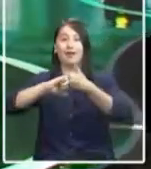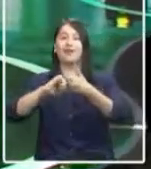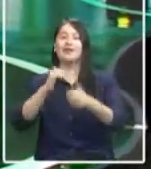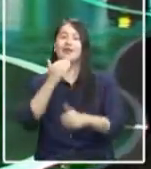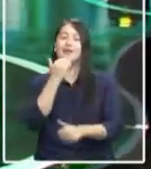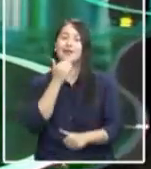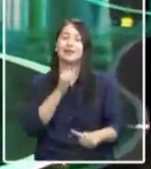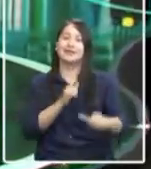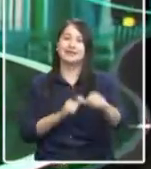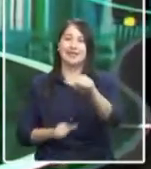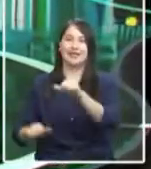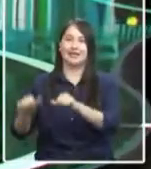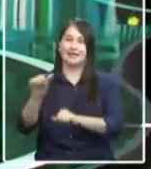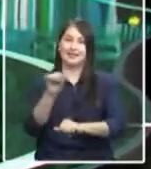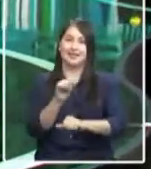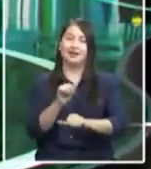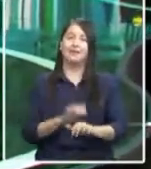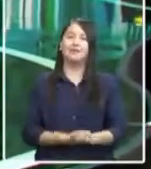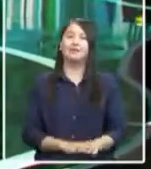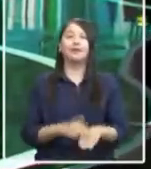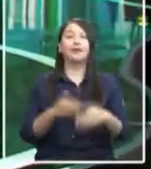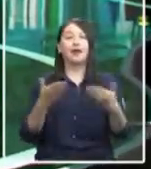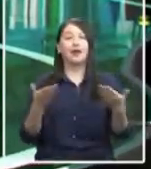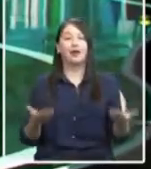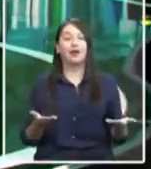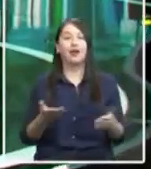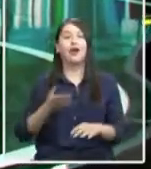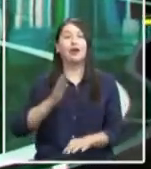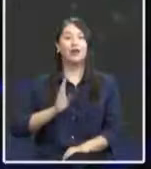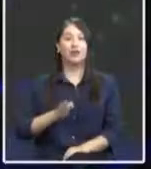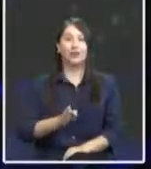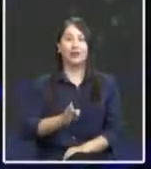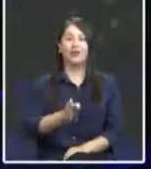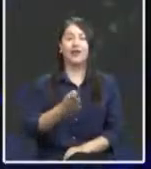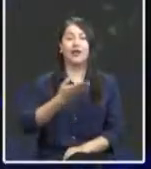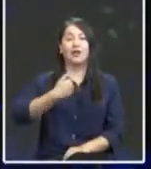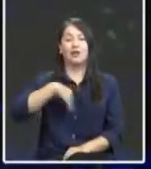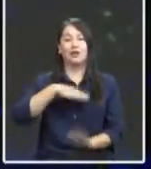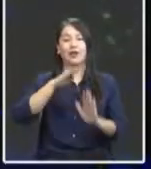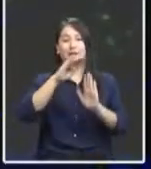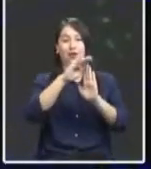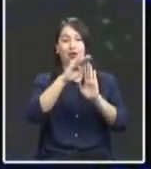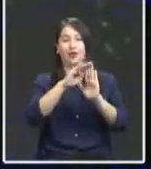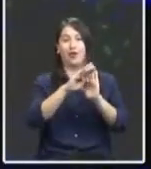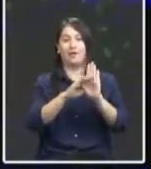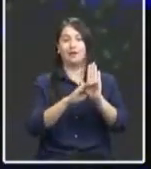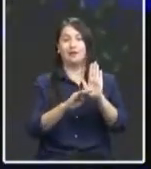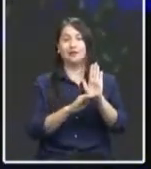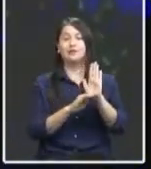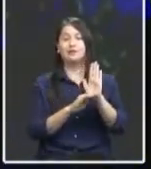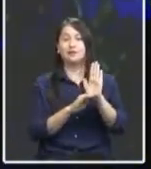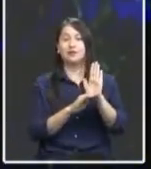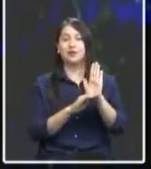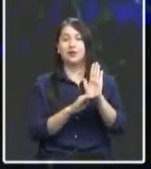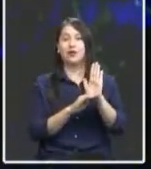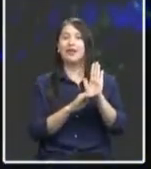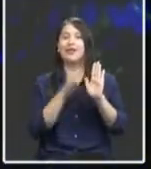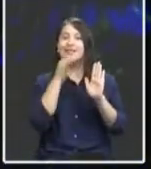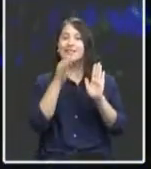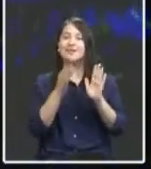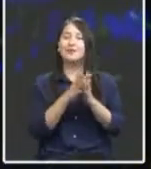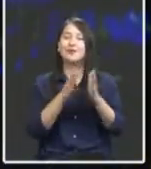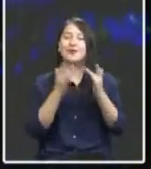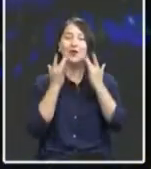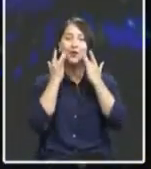ciencia. Ahora vamos a seguir con esta programación y, como les decía yo, estábamos muy contentos